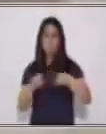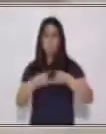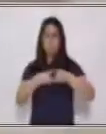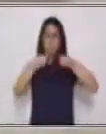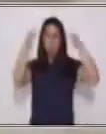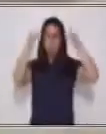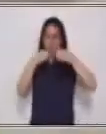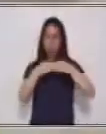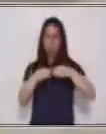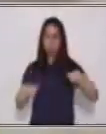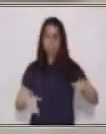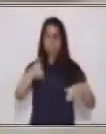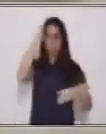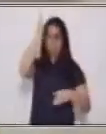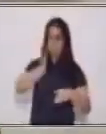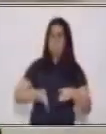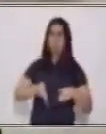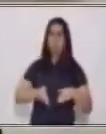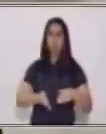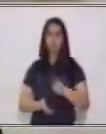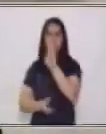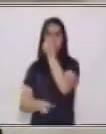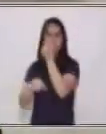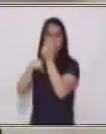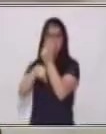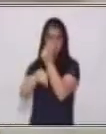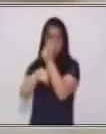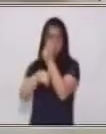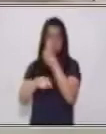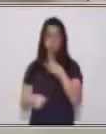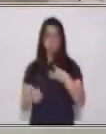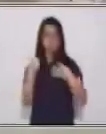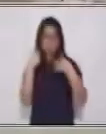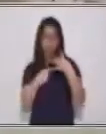en una fórmula general,